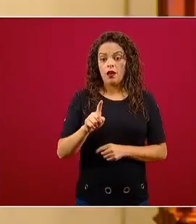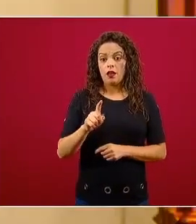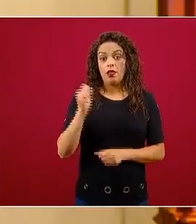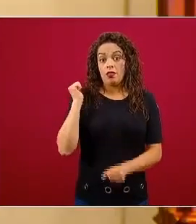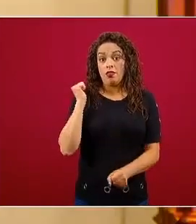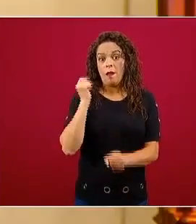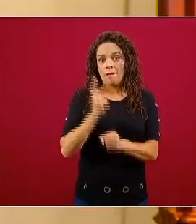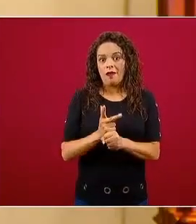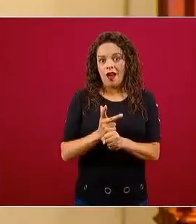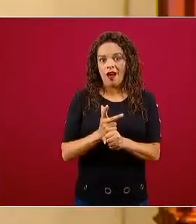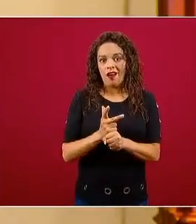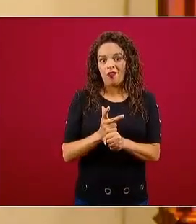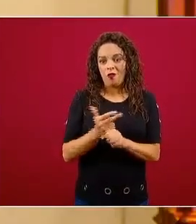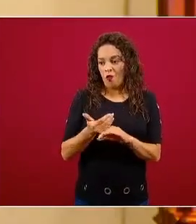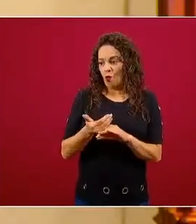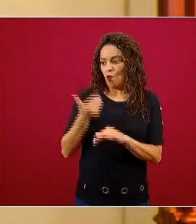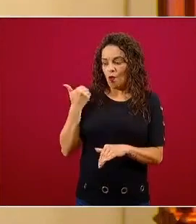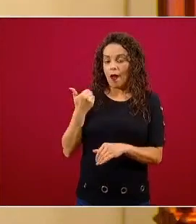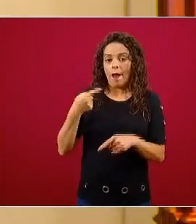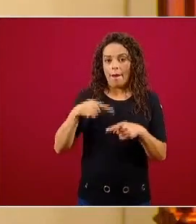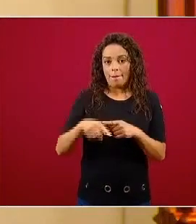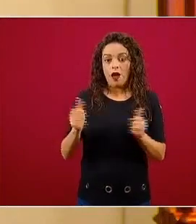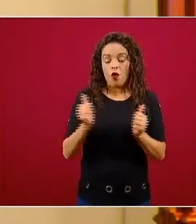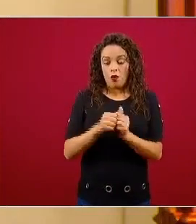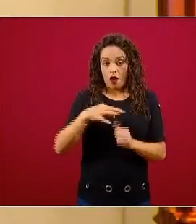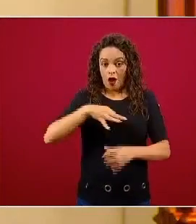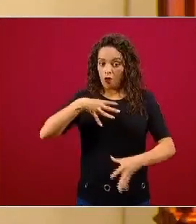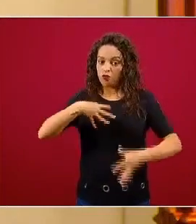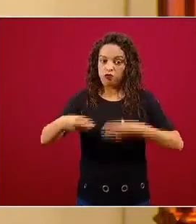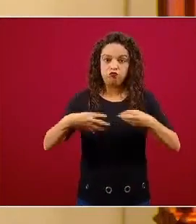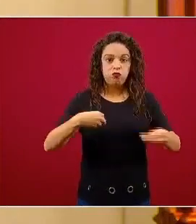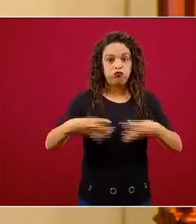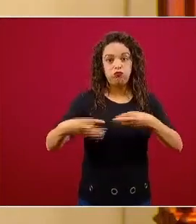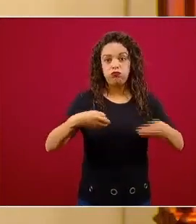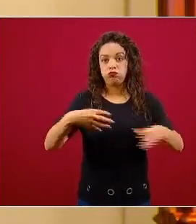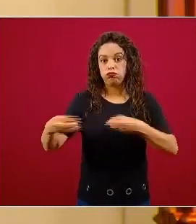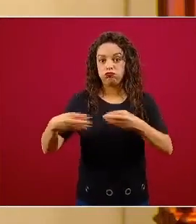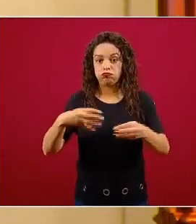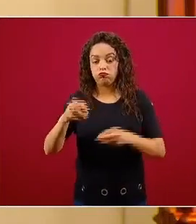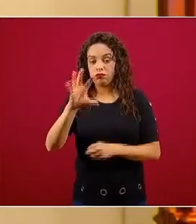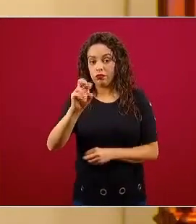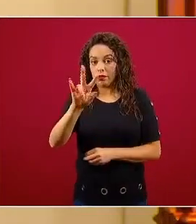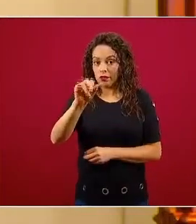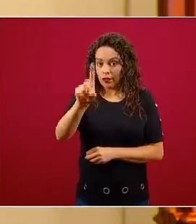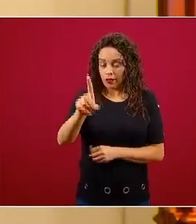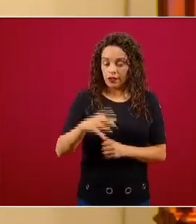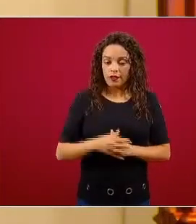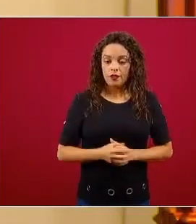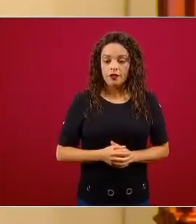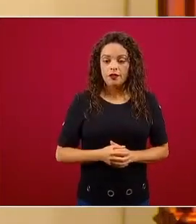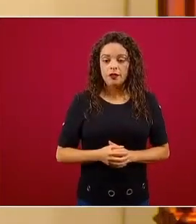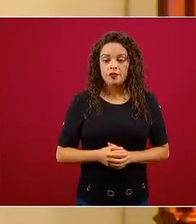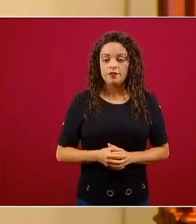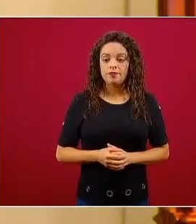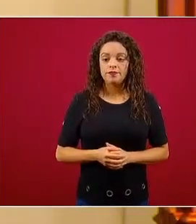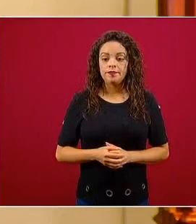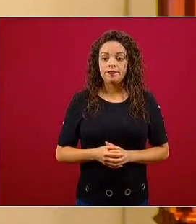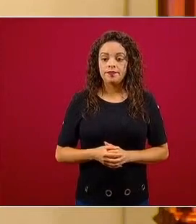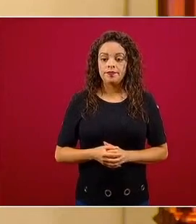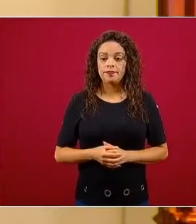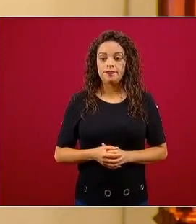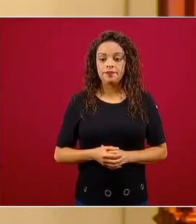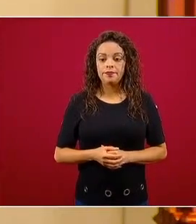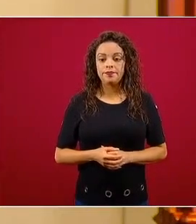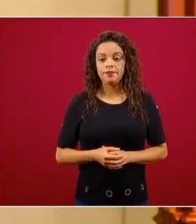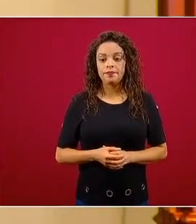temprana, fue de los primeros estados en iniciar con la transmisión de COVID o con la importación en un primer momento y luego